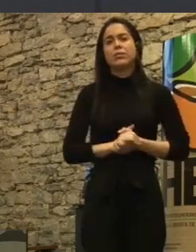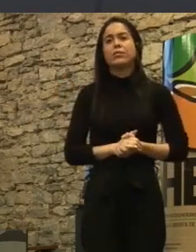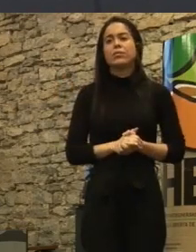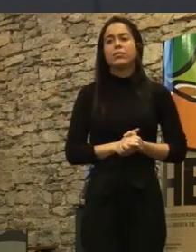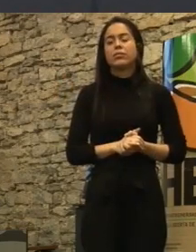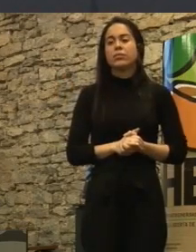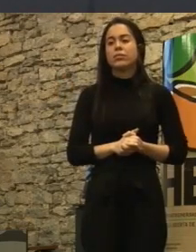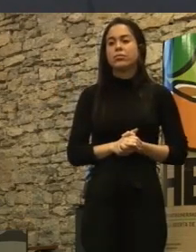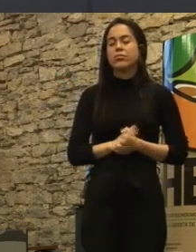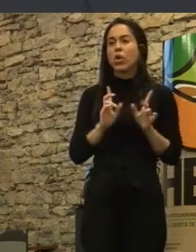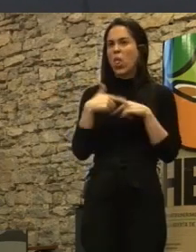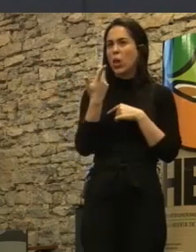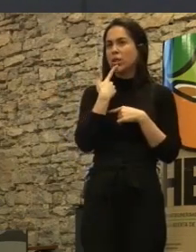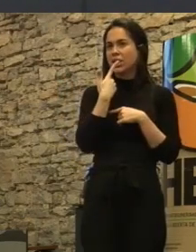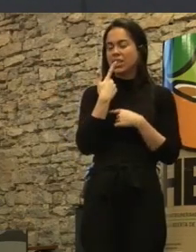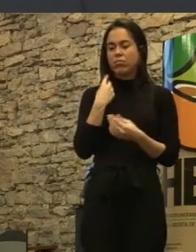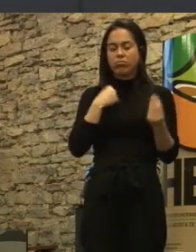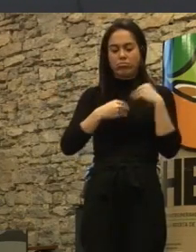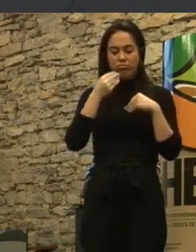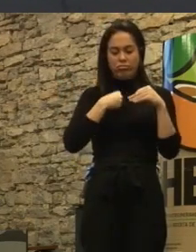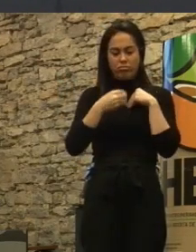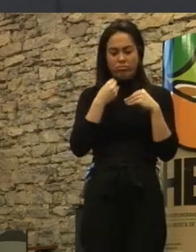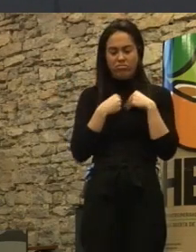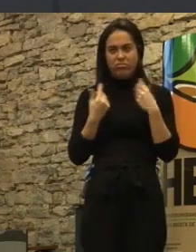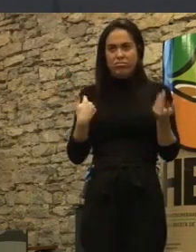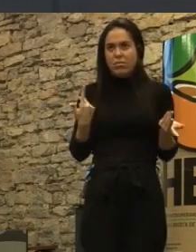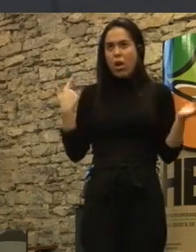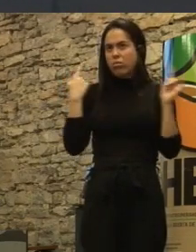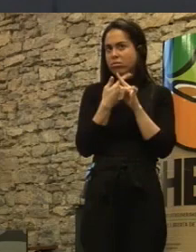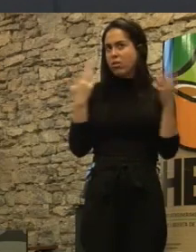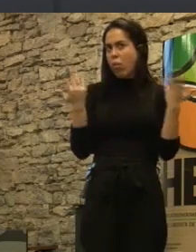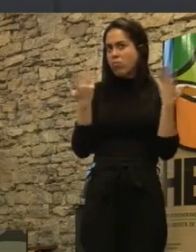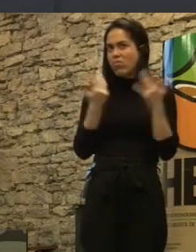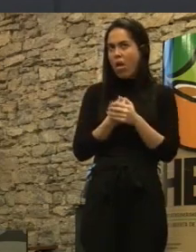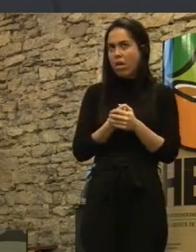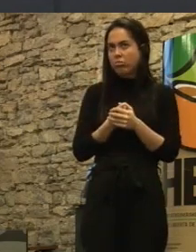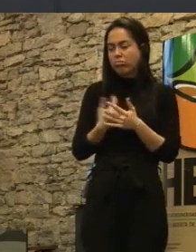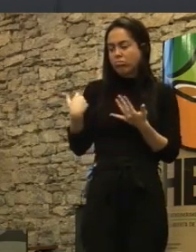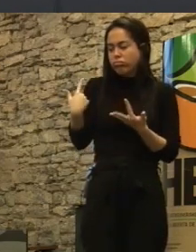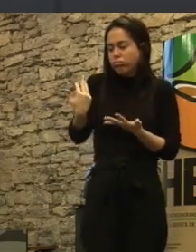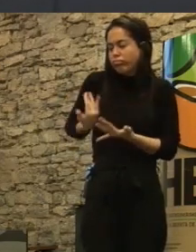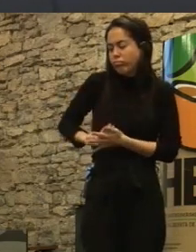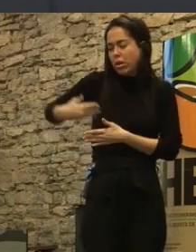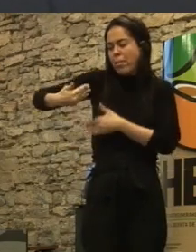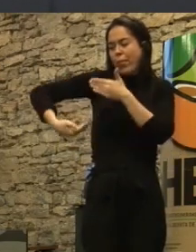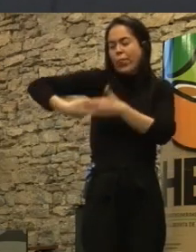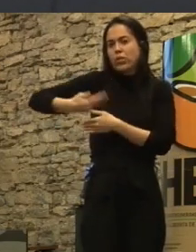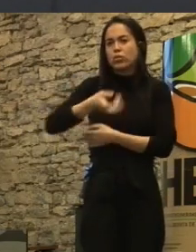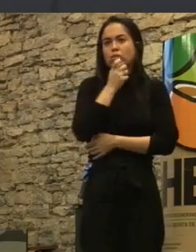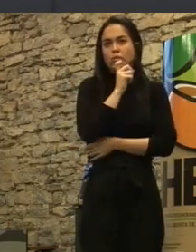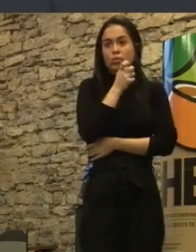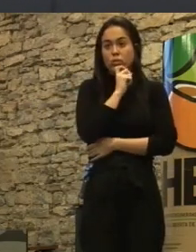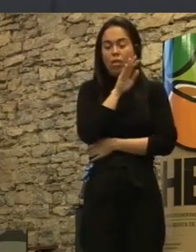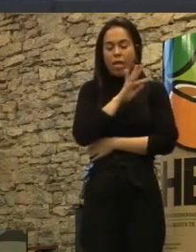hacen tantas preguntas sobre, sobre sus intenciones, cómo han llegado a eso durante el proceso, que les ayuda a ellos muchísimo